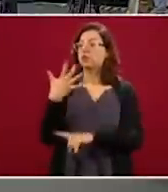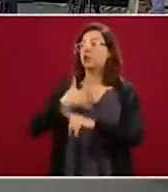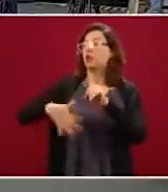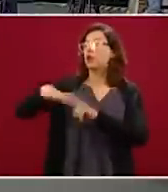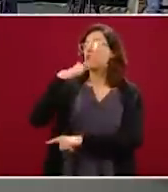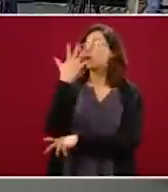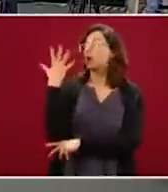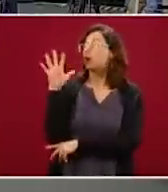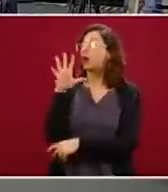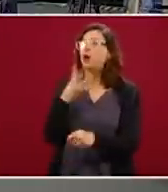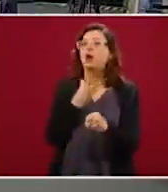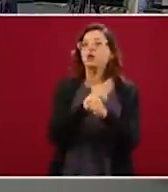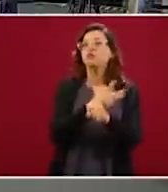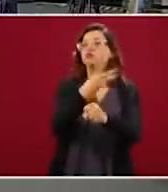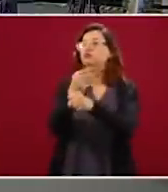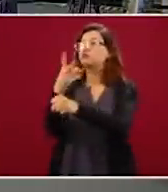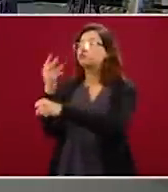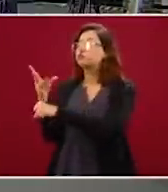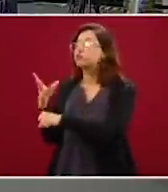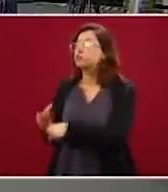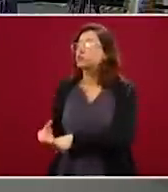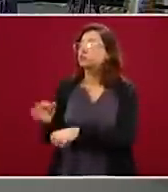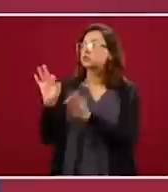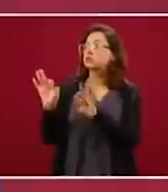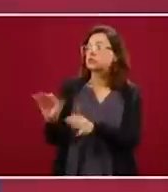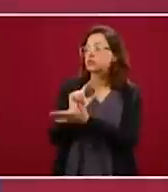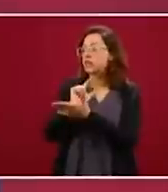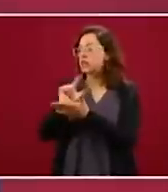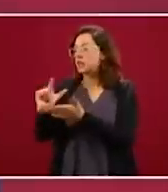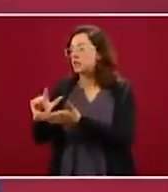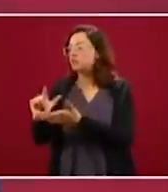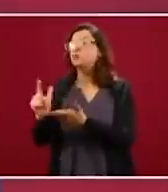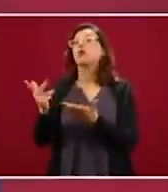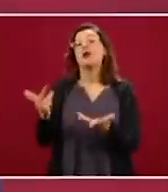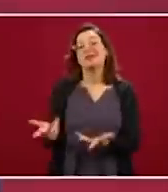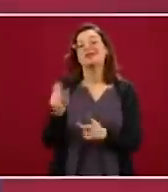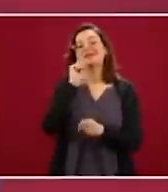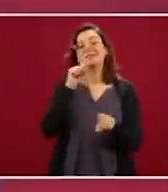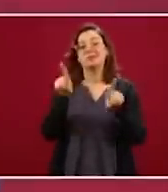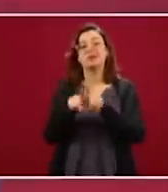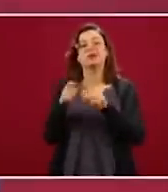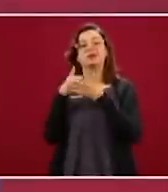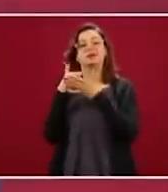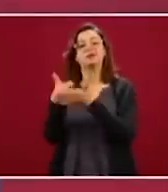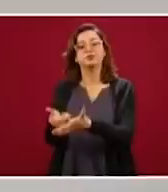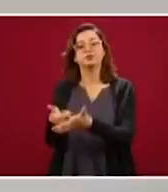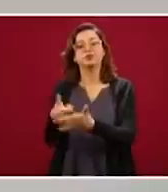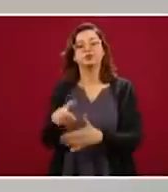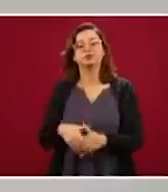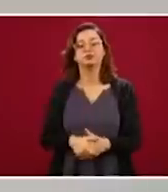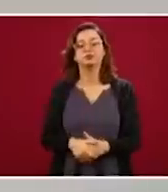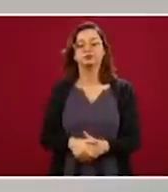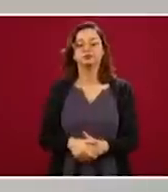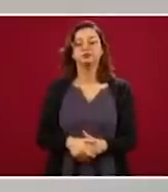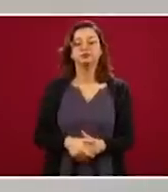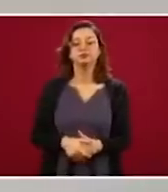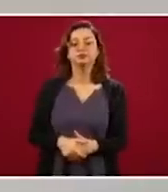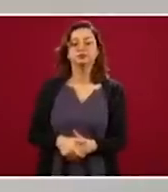ambiente contribuyen no solo a las ya tradicionalmente consideradas. Esto tenemos